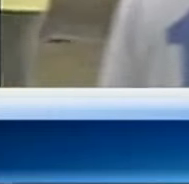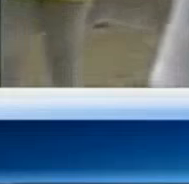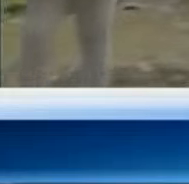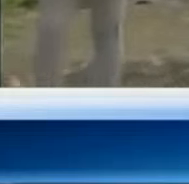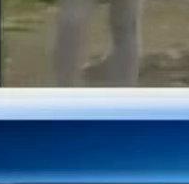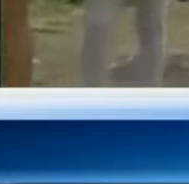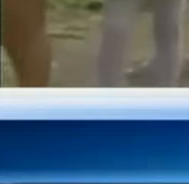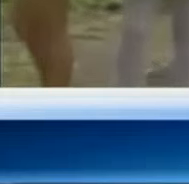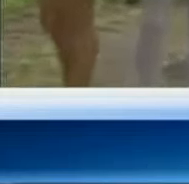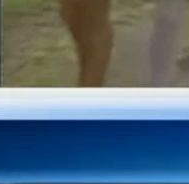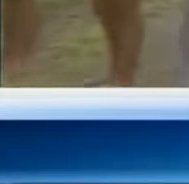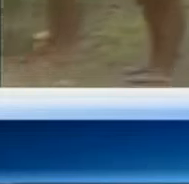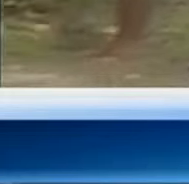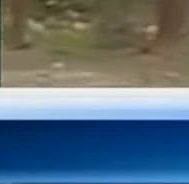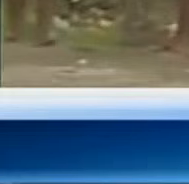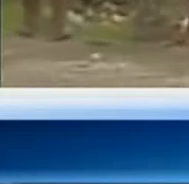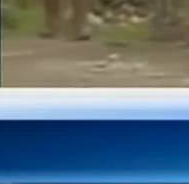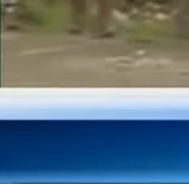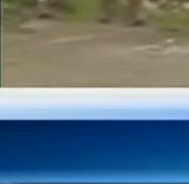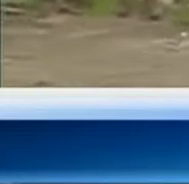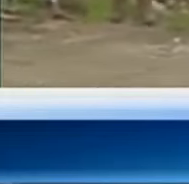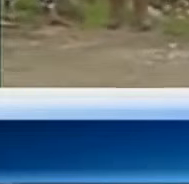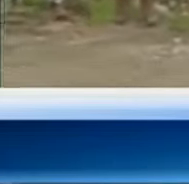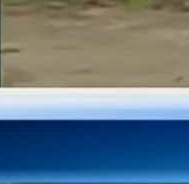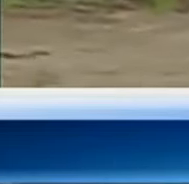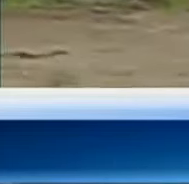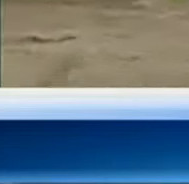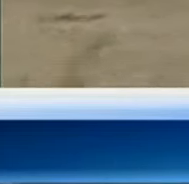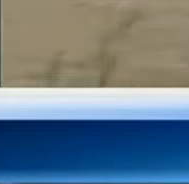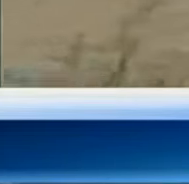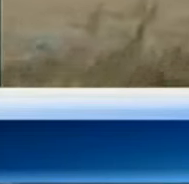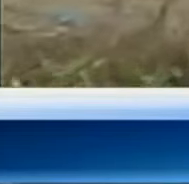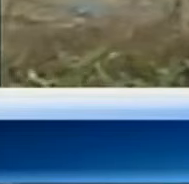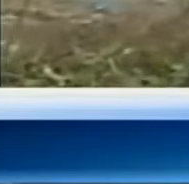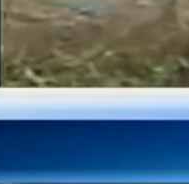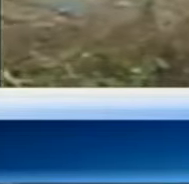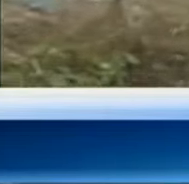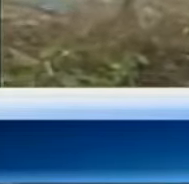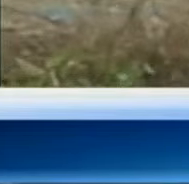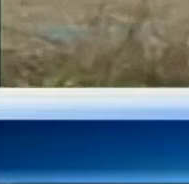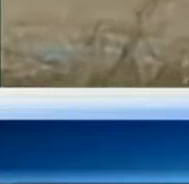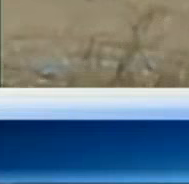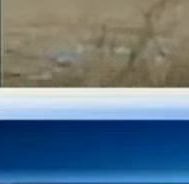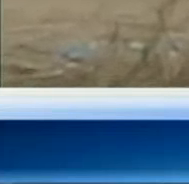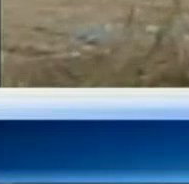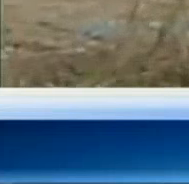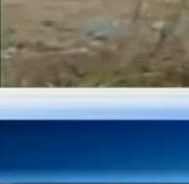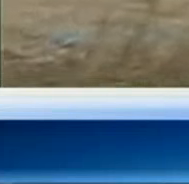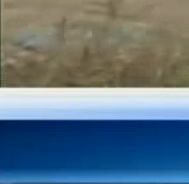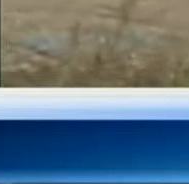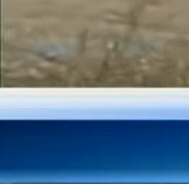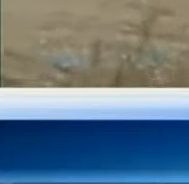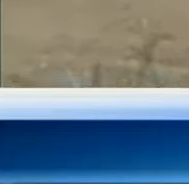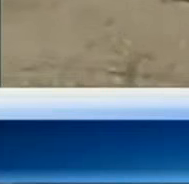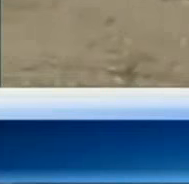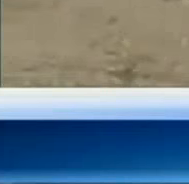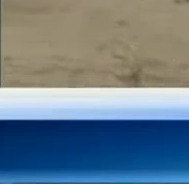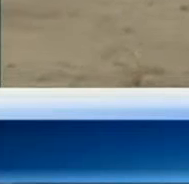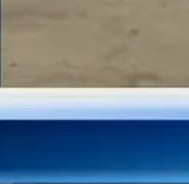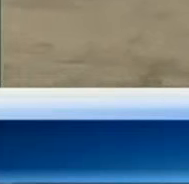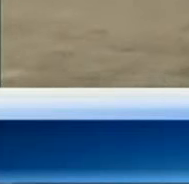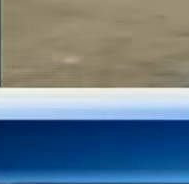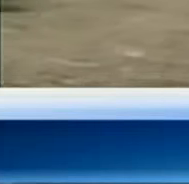de alcantarillado sanitario defoga en todo este sistema de colectores que va a una planta de tratamiento. Perfecto. Muchísimas gracias